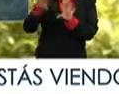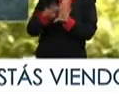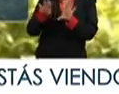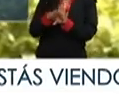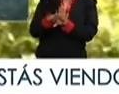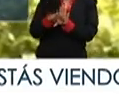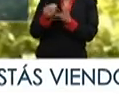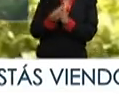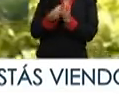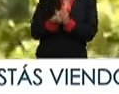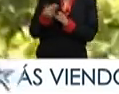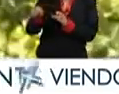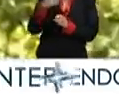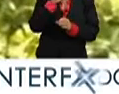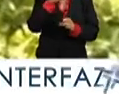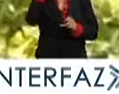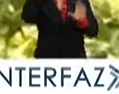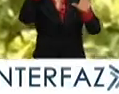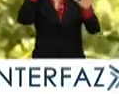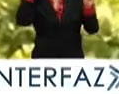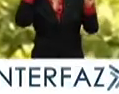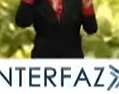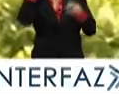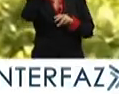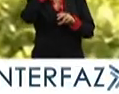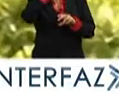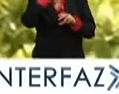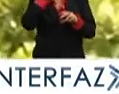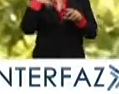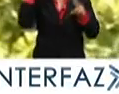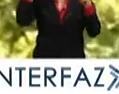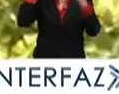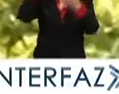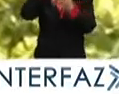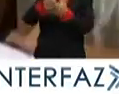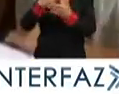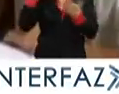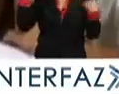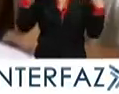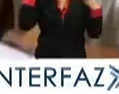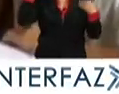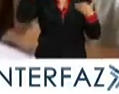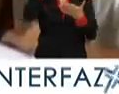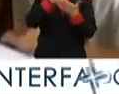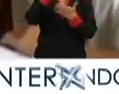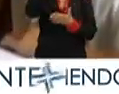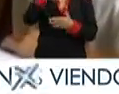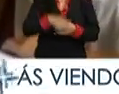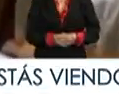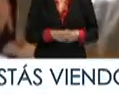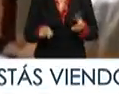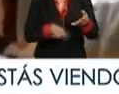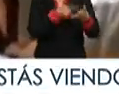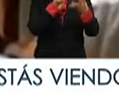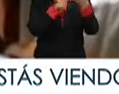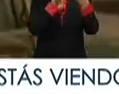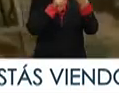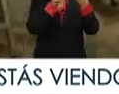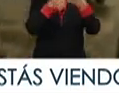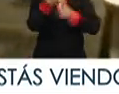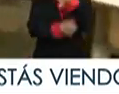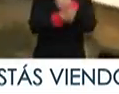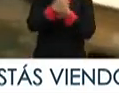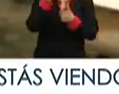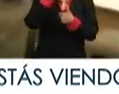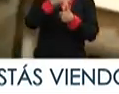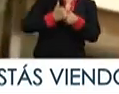y también área cultural, los llevan de visitas culturales y también un paseíto por la Ciudad de México. El cuarto componente es un concurso